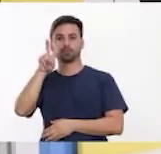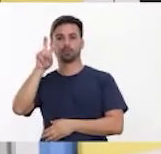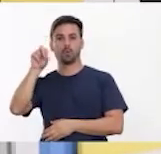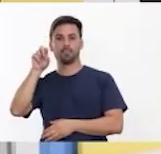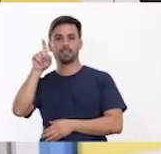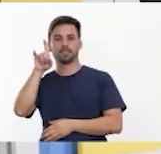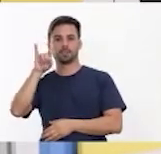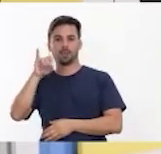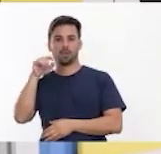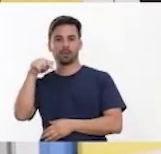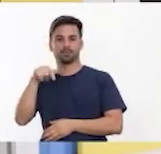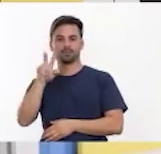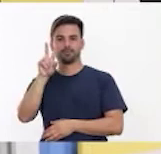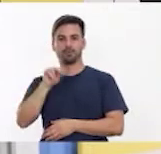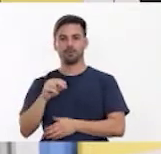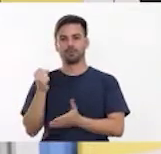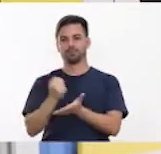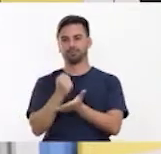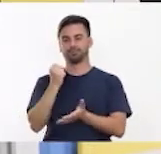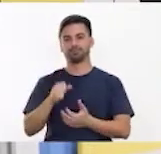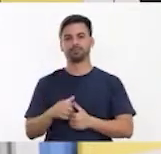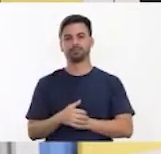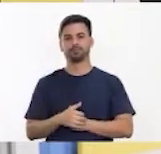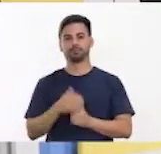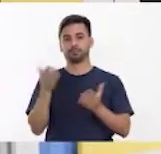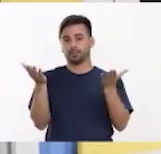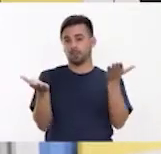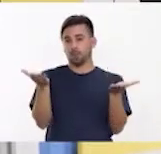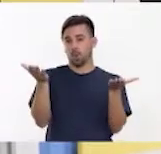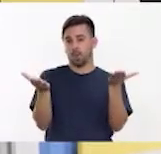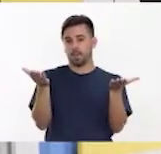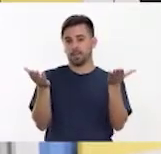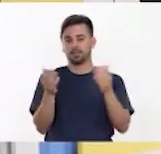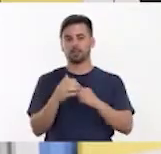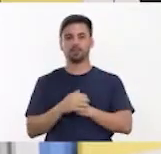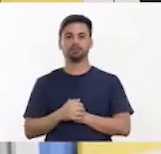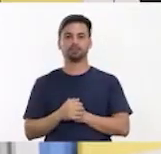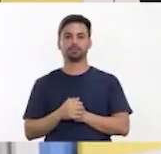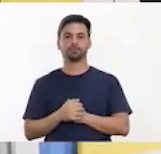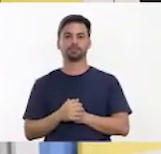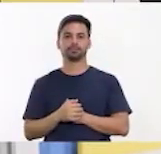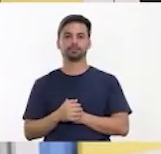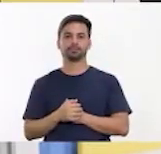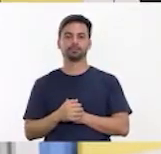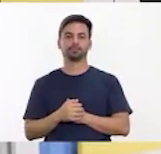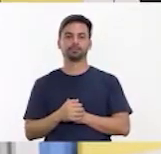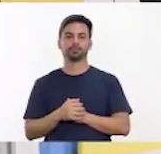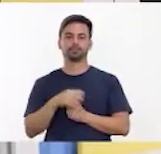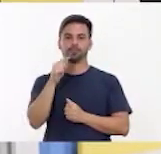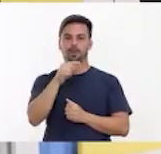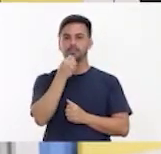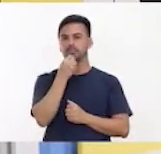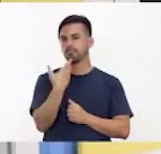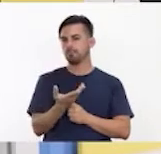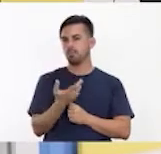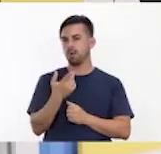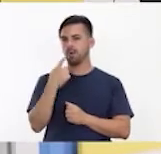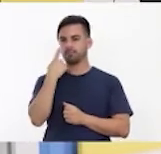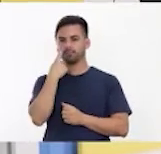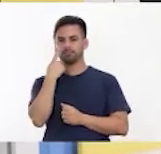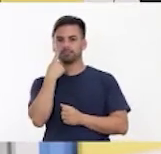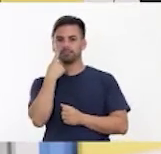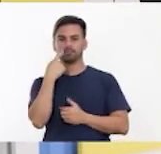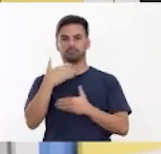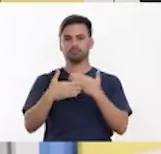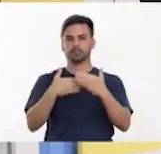2019. Esta comparación le va a permitir a ustedes ver las transformaciones que se operan dentro de la organización